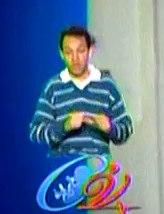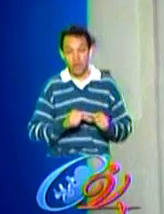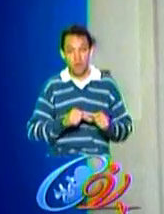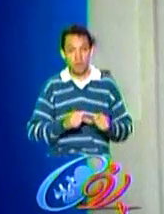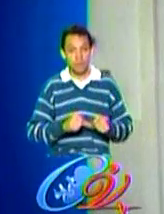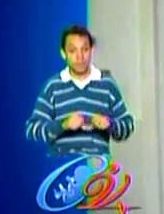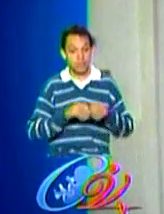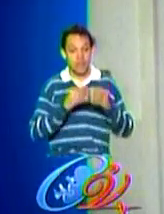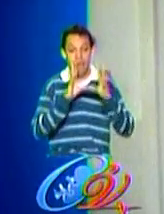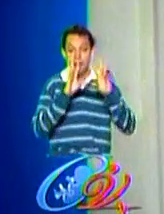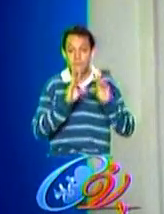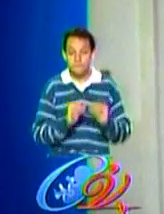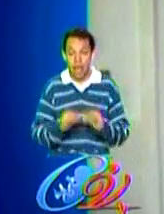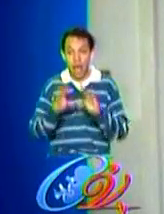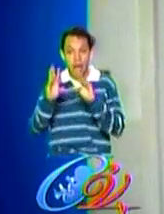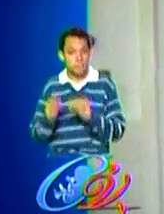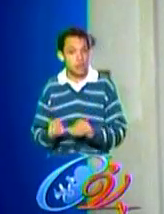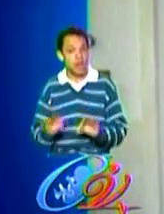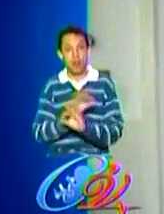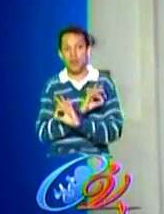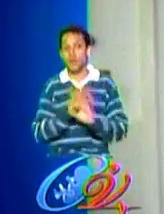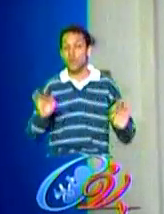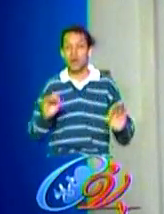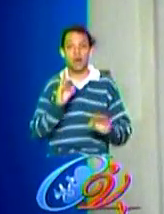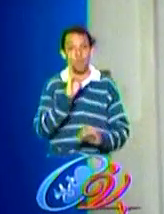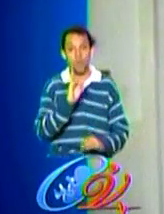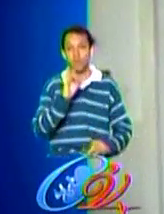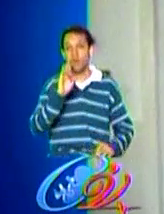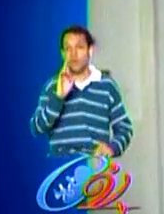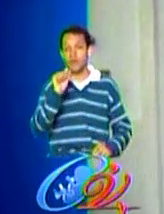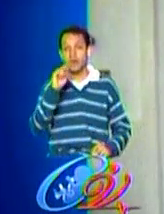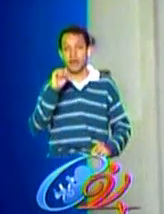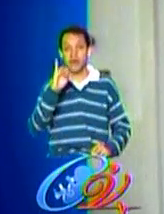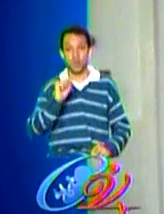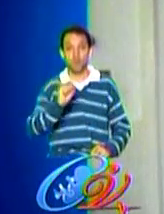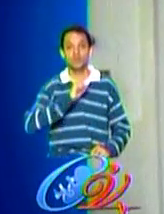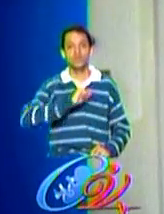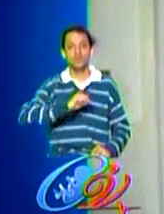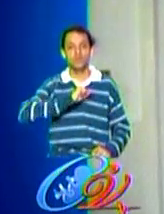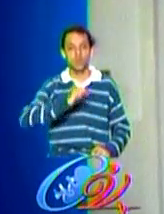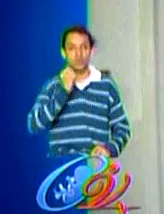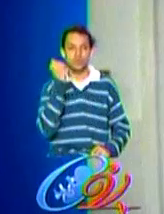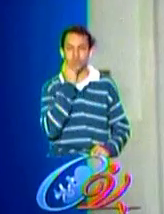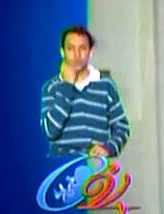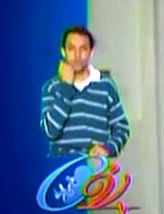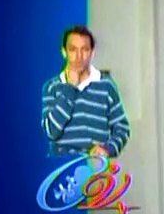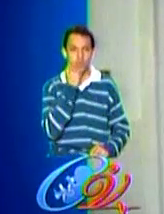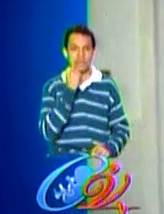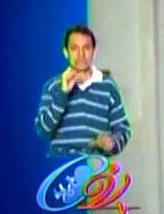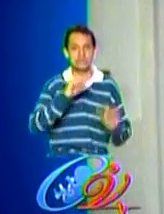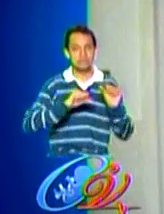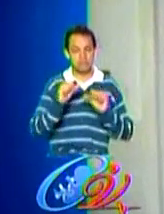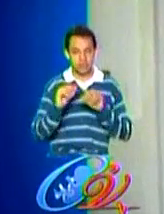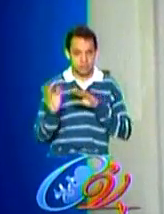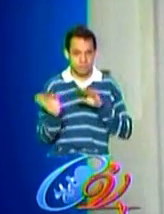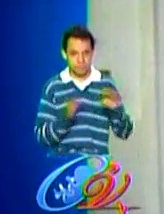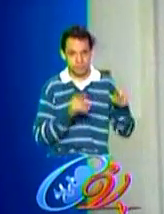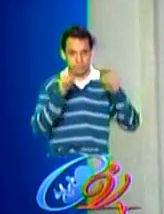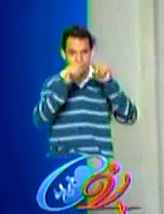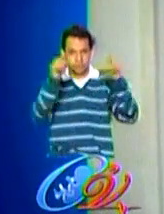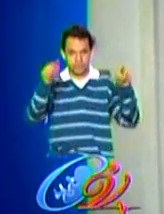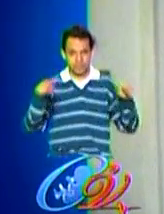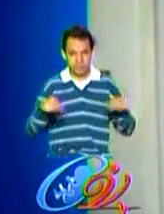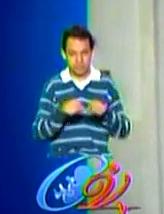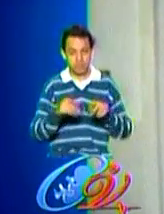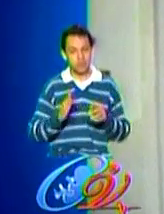darle Blue Persian y estas máquinas, la metimos a estos, como decir, los saunas que tenemos allá, donde metemos al